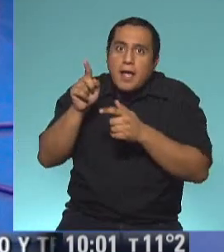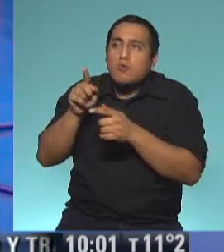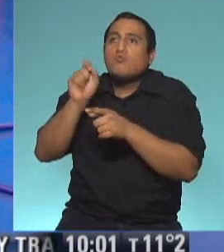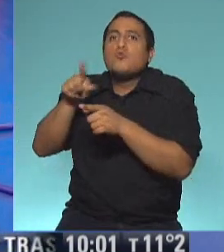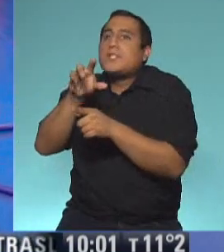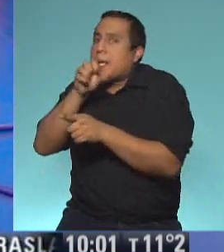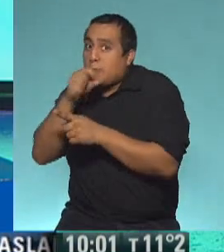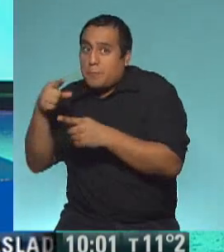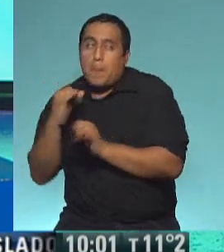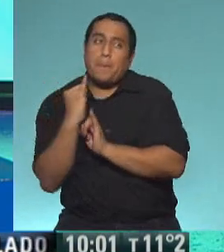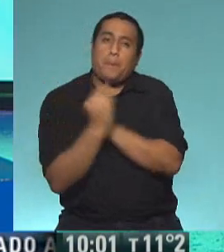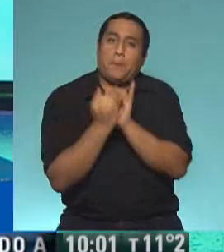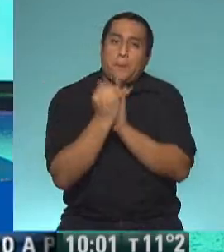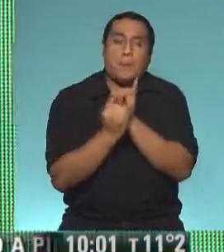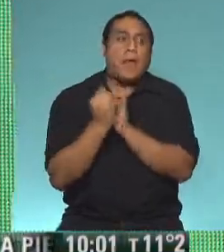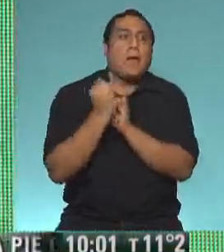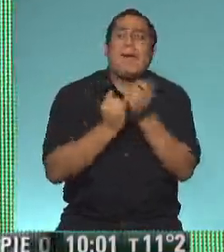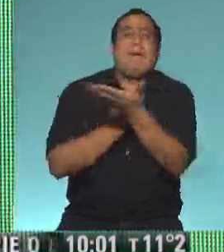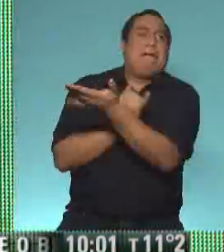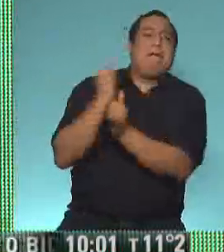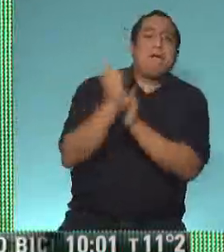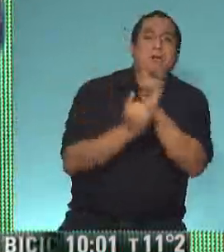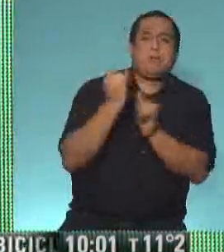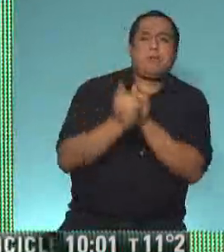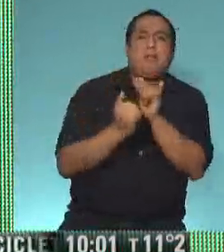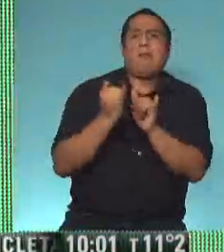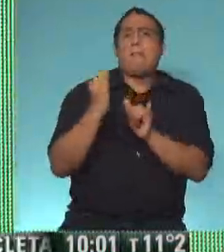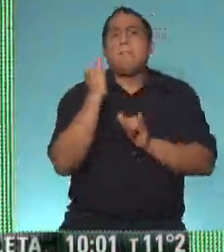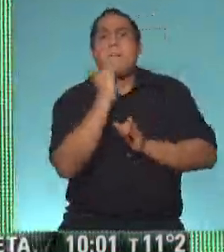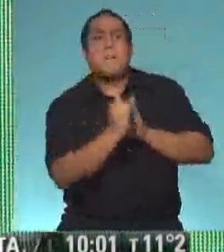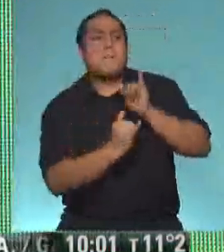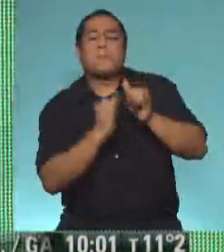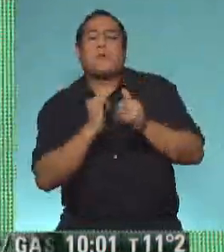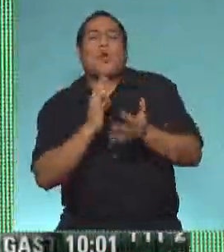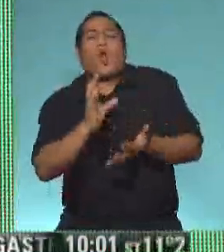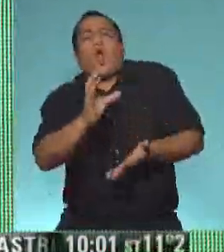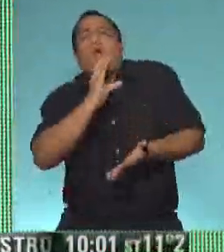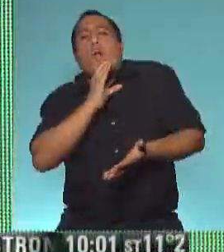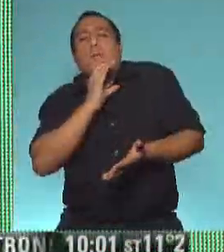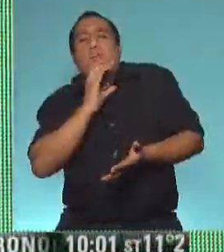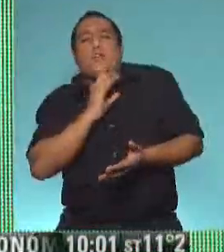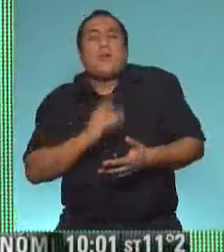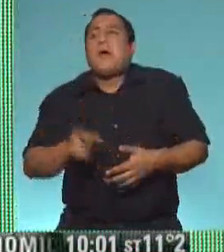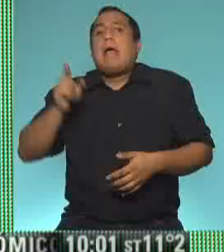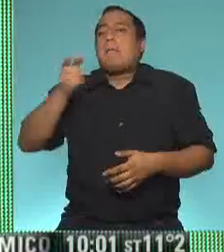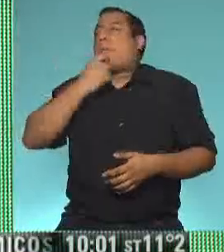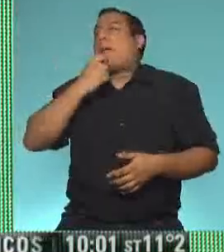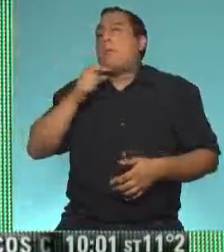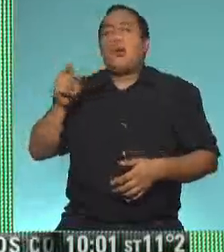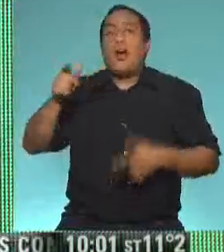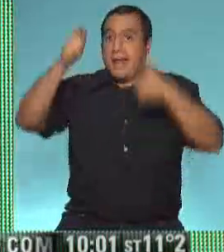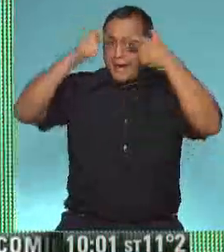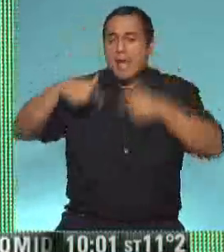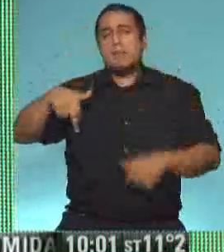Todo. ¿Y qué? ¿Y los ridiculizaban? Y los ridiculizaban. ¿Qué quiere decir eso? Que hacían más graciosas, no sé, formas de caminar,